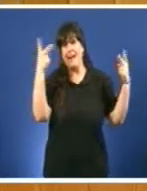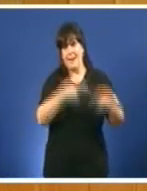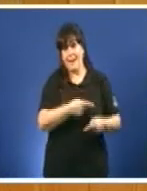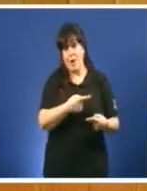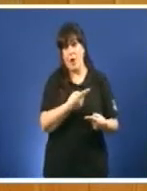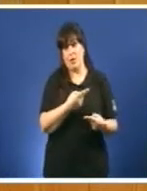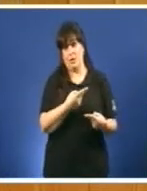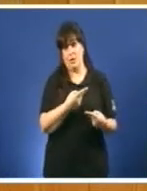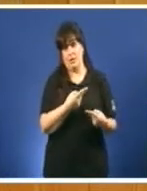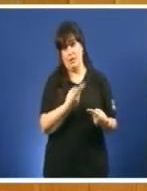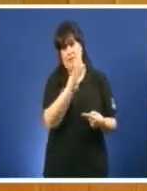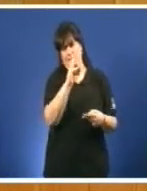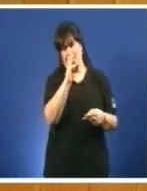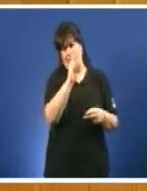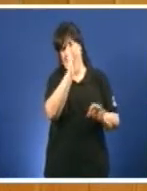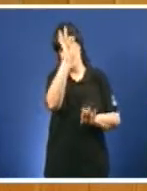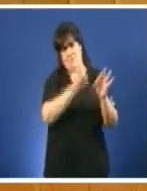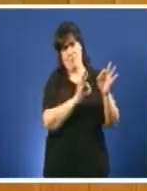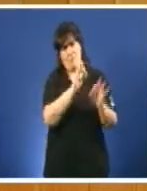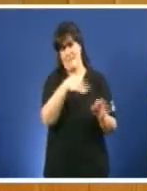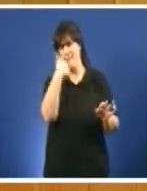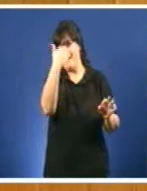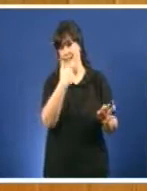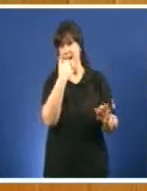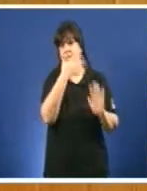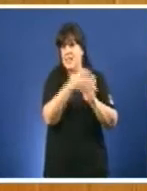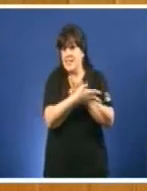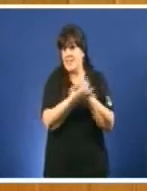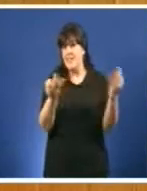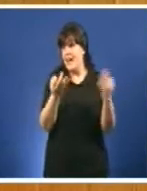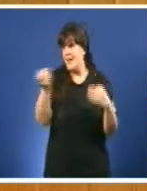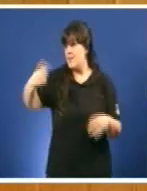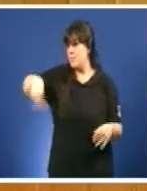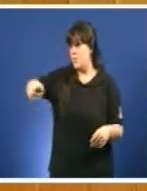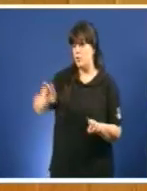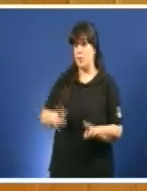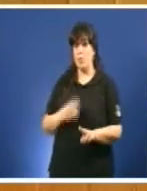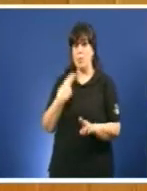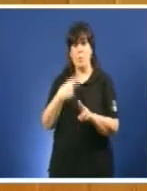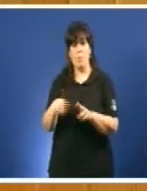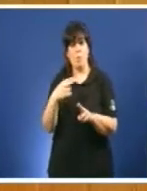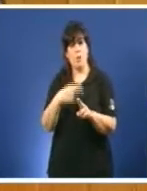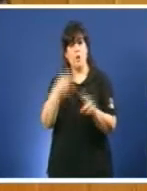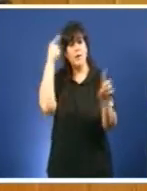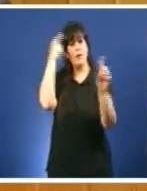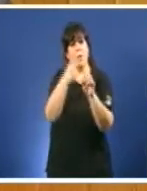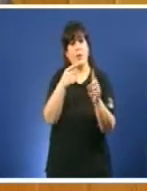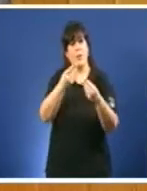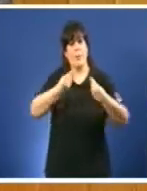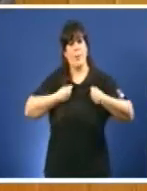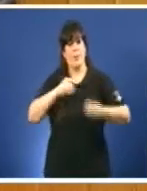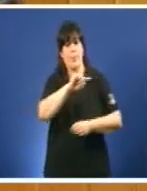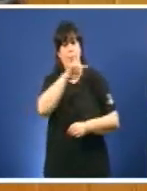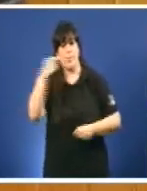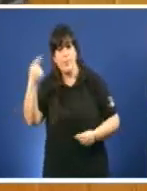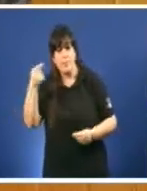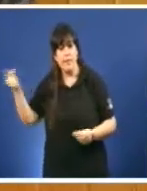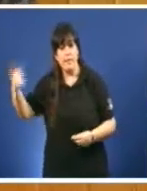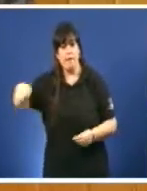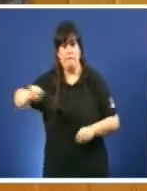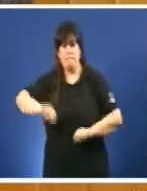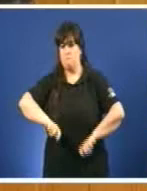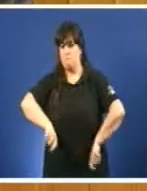80,38%. Vostedes liquidaron total e absolutamente as políticas de vivenda, como liquidaron tamén